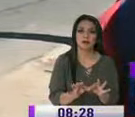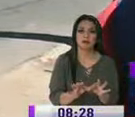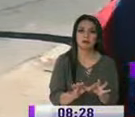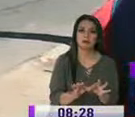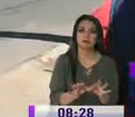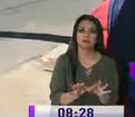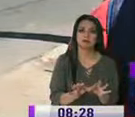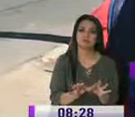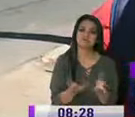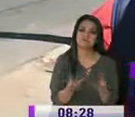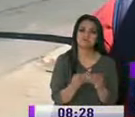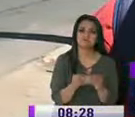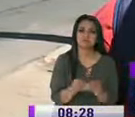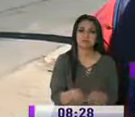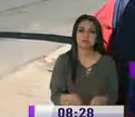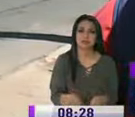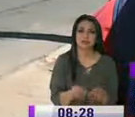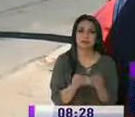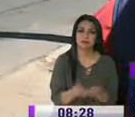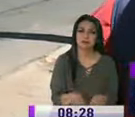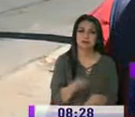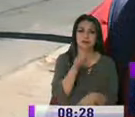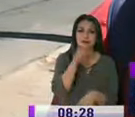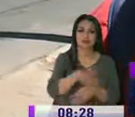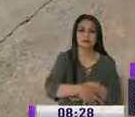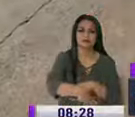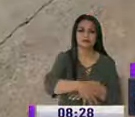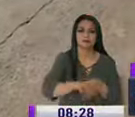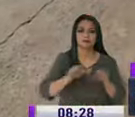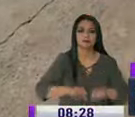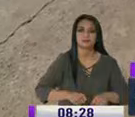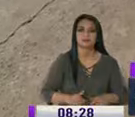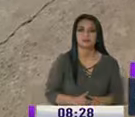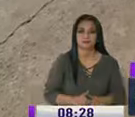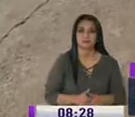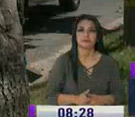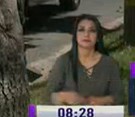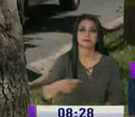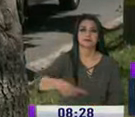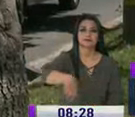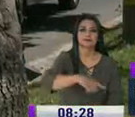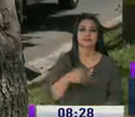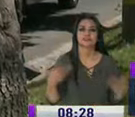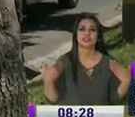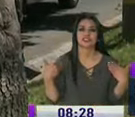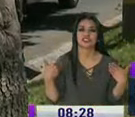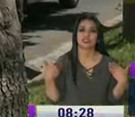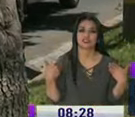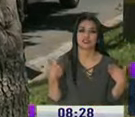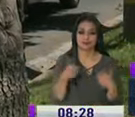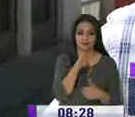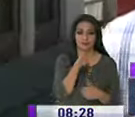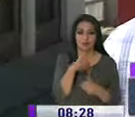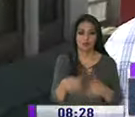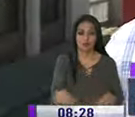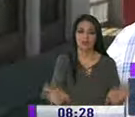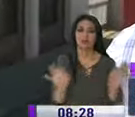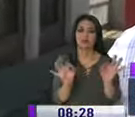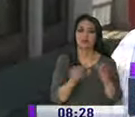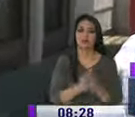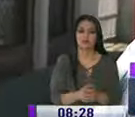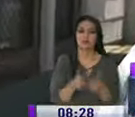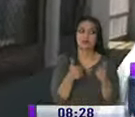tan mal estado. Una ayudita, por favor, es las calles de Eloy Alfaro y Amable Arauz en Conocoto. Qué horror, ¿no? Lo primero que dice el municipio de